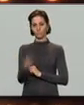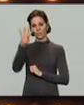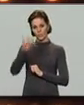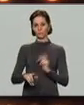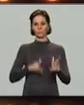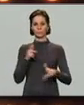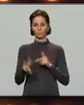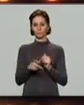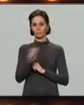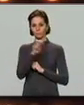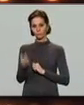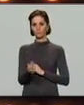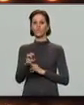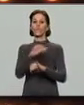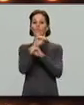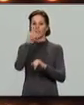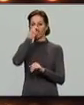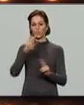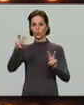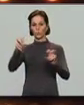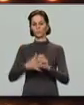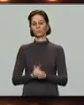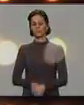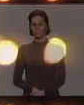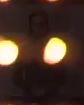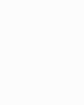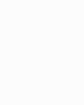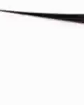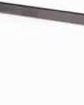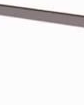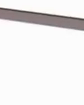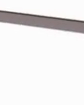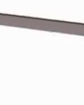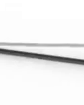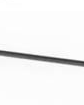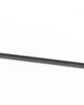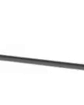Berrión, Bon Ani, feliz Ano Novo, feliz Año Nuevo.